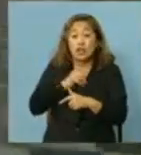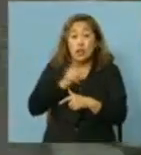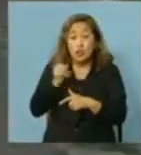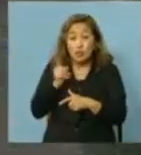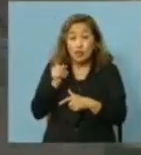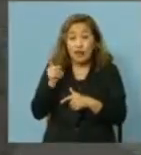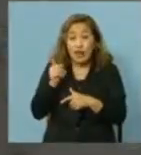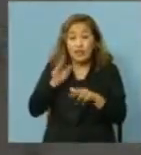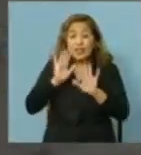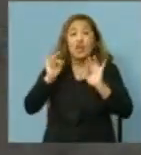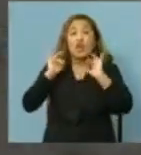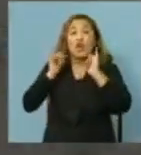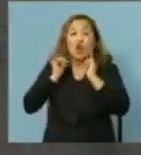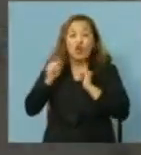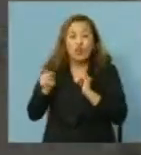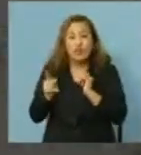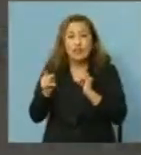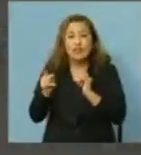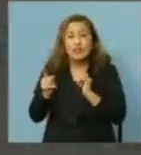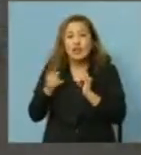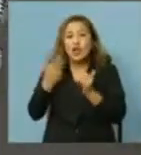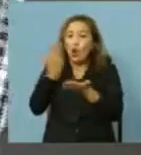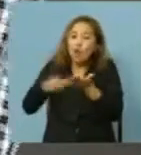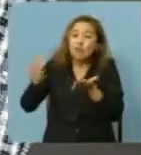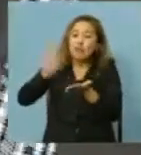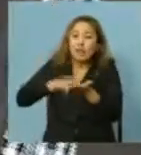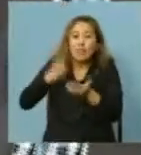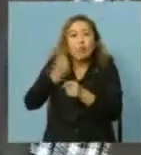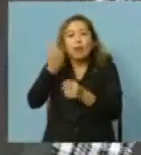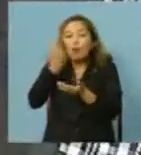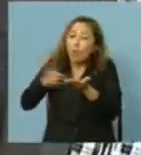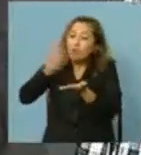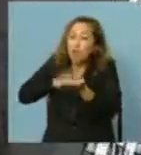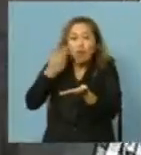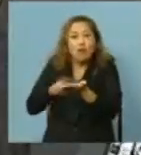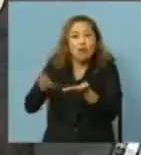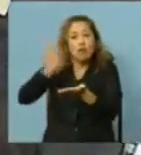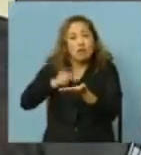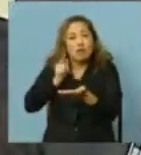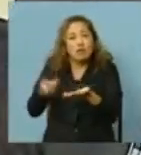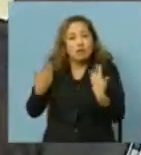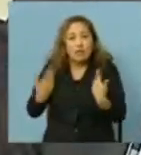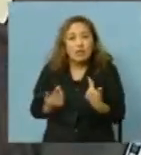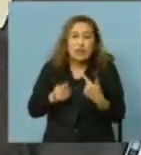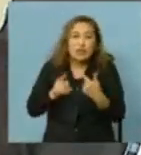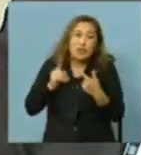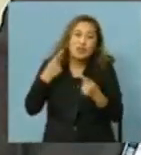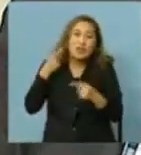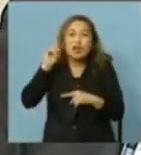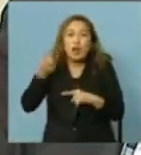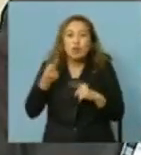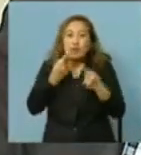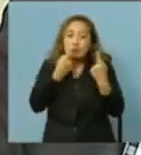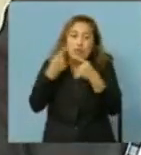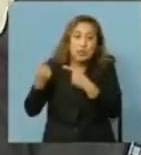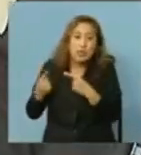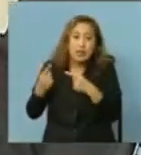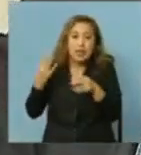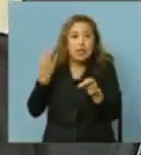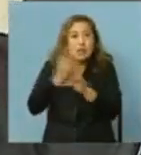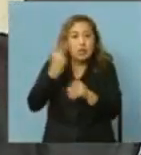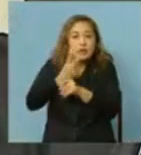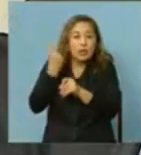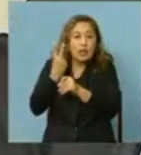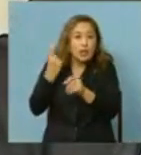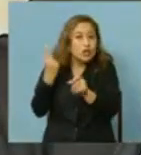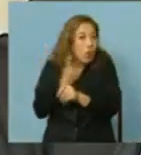del colegio son alumnos que son repitentes, son alumnos que por uno u otro motivo no han podido terminar la secundaria y